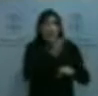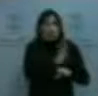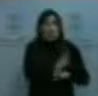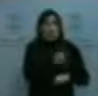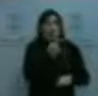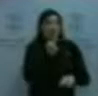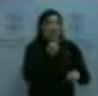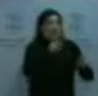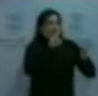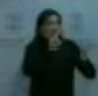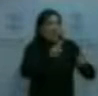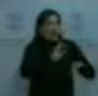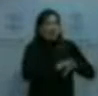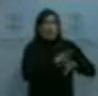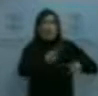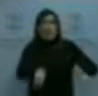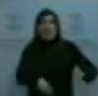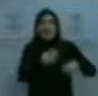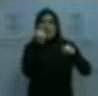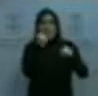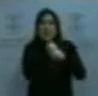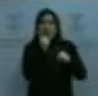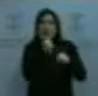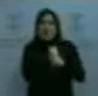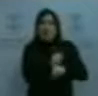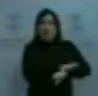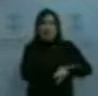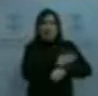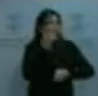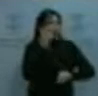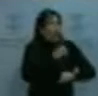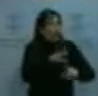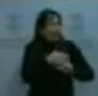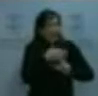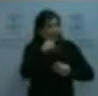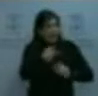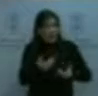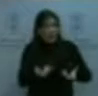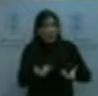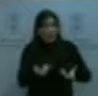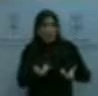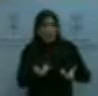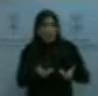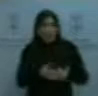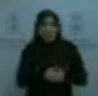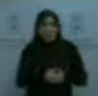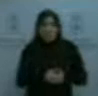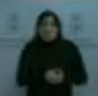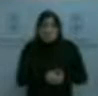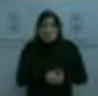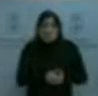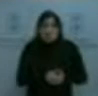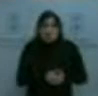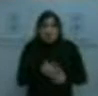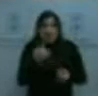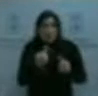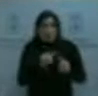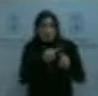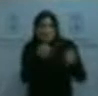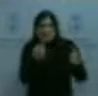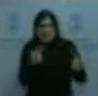de Mariano Rajoy a la situación esta. Yo es que no sé si ustedes a veces pierden la memoria, porque parece que es